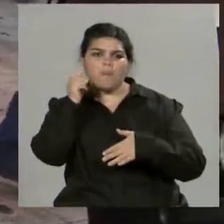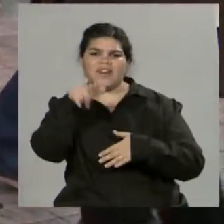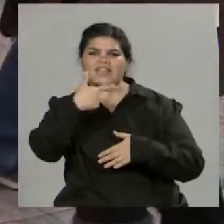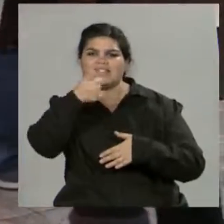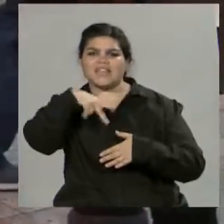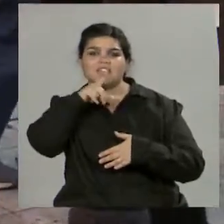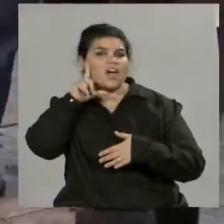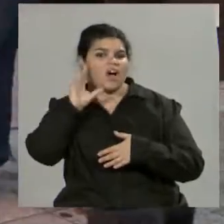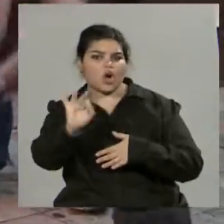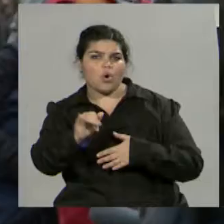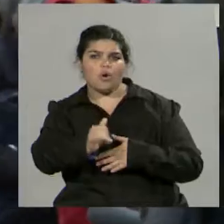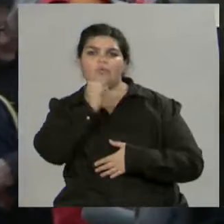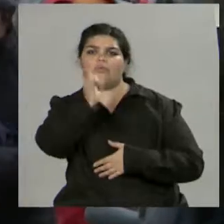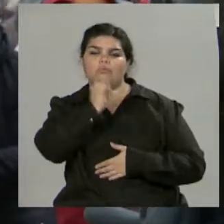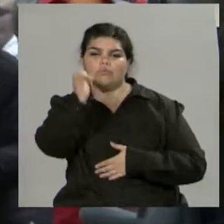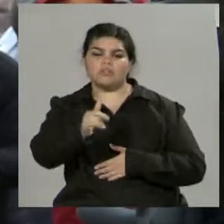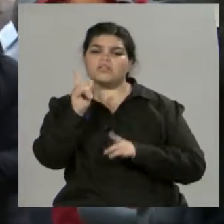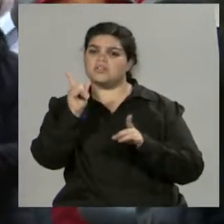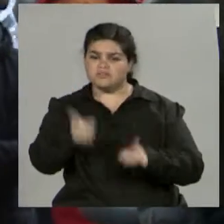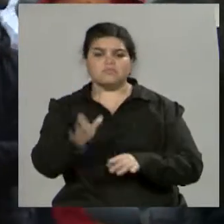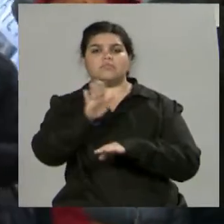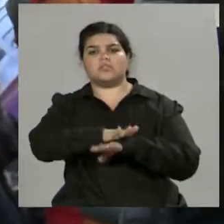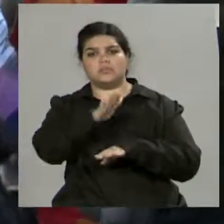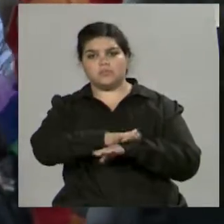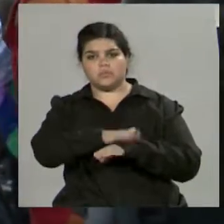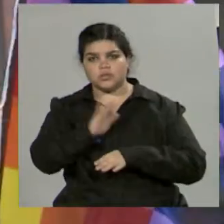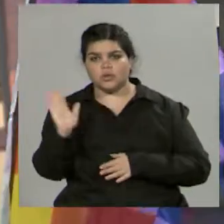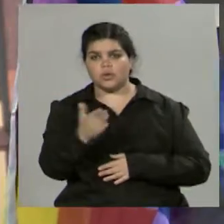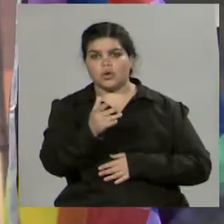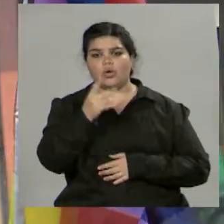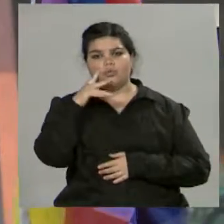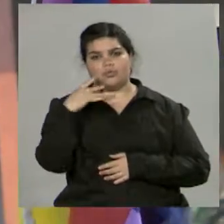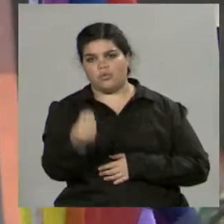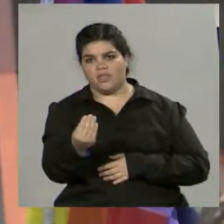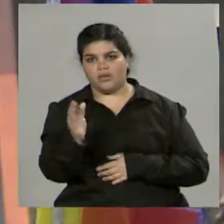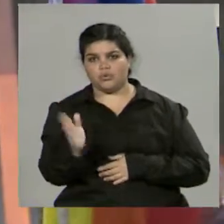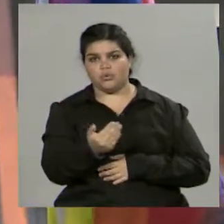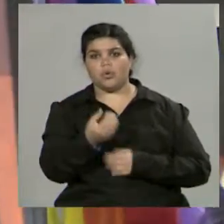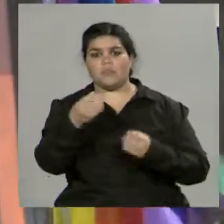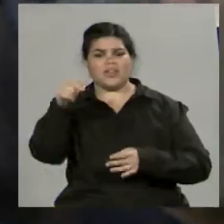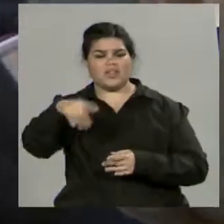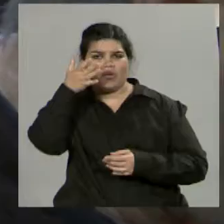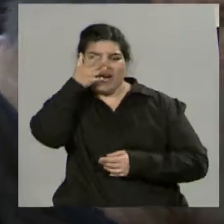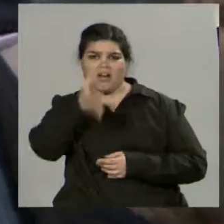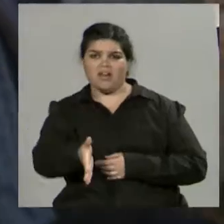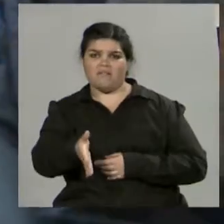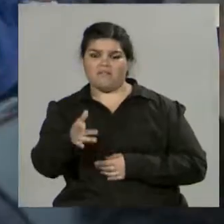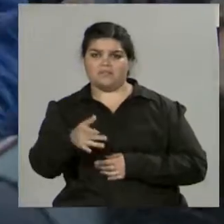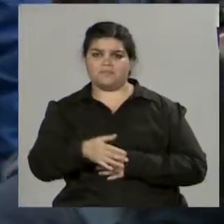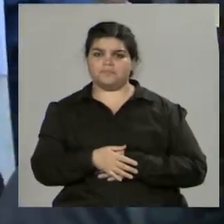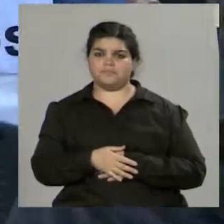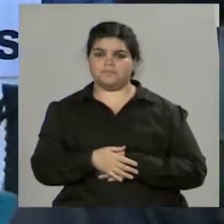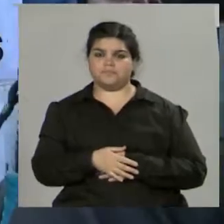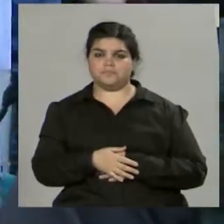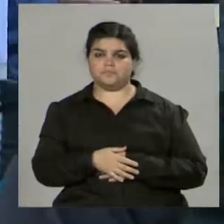y bueno, a comprometernos todos, ciudadanos, porque esto es muy grave y es muy fuerte. En